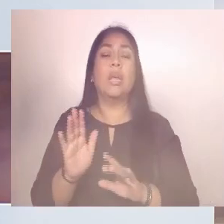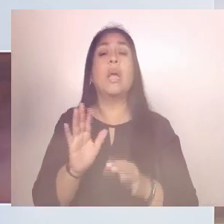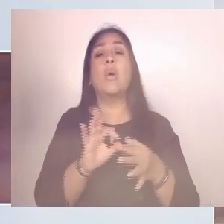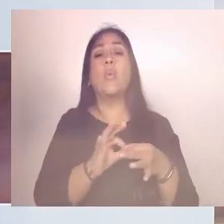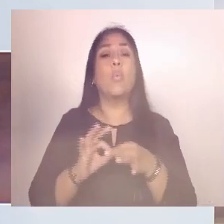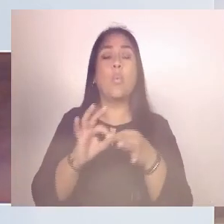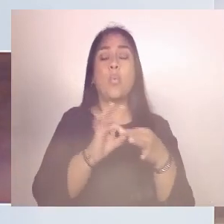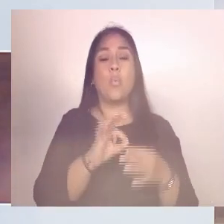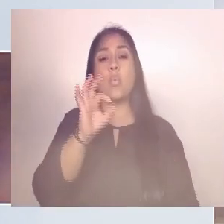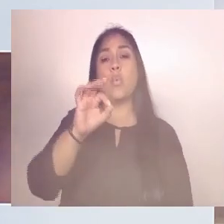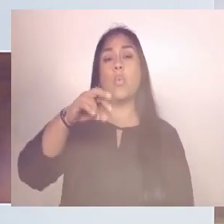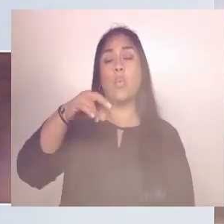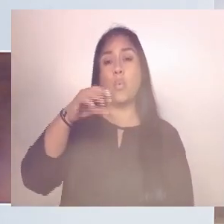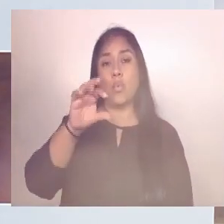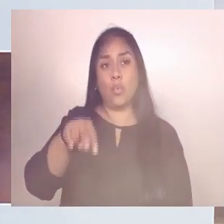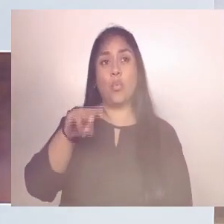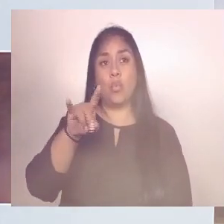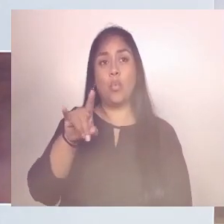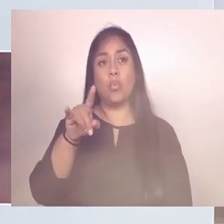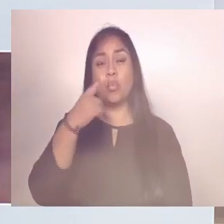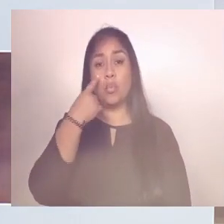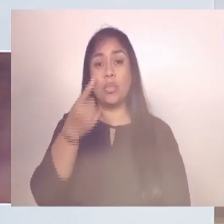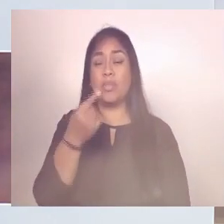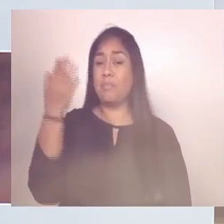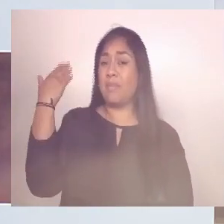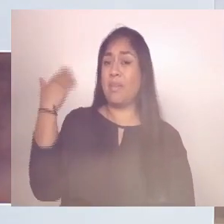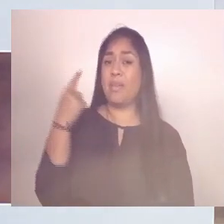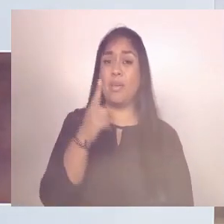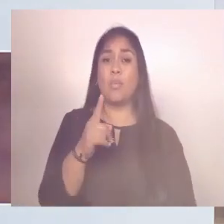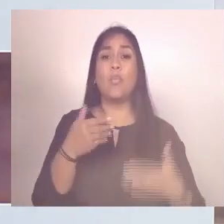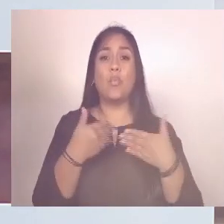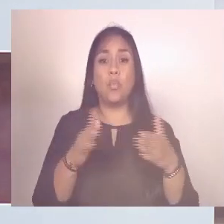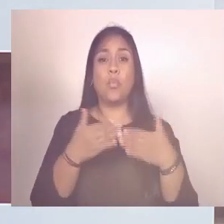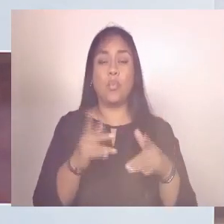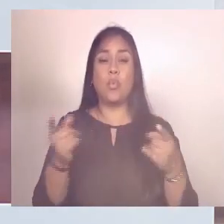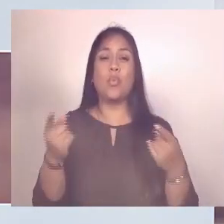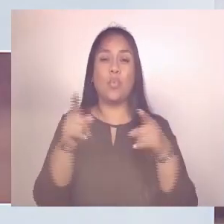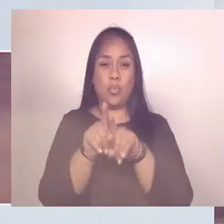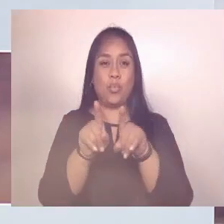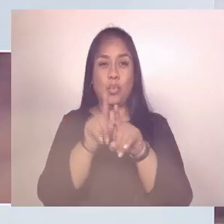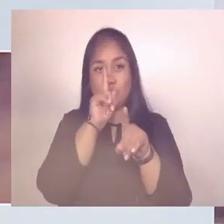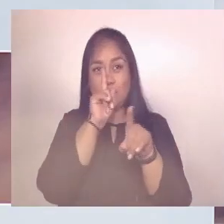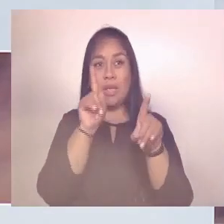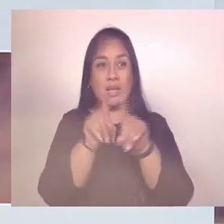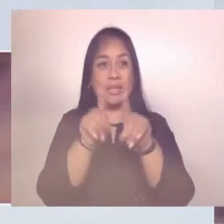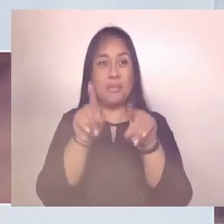la Organización de Naciones Unidas, pues declaró el pasado 1 de octubre, que coincidentemente